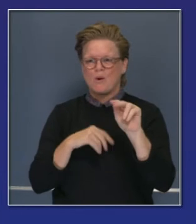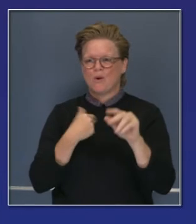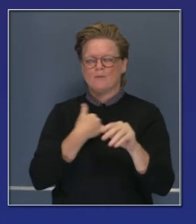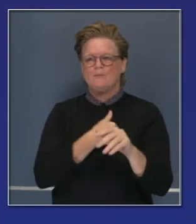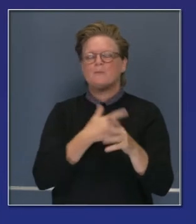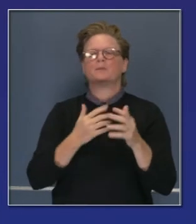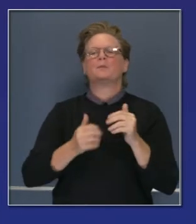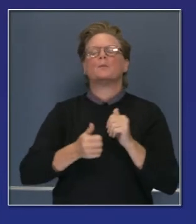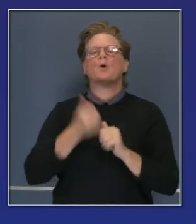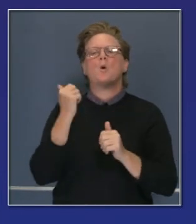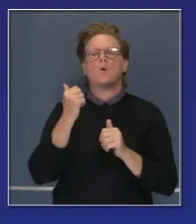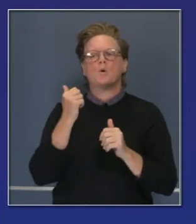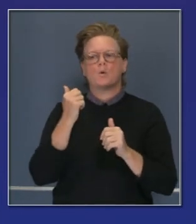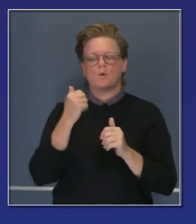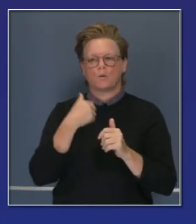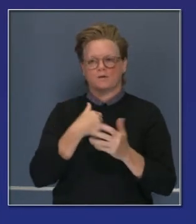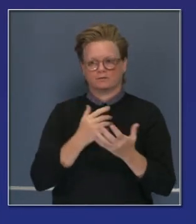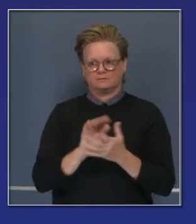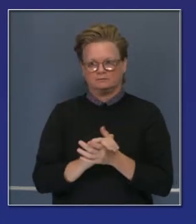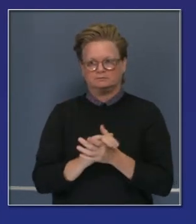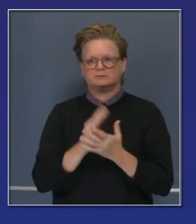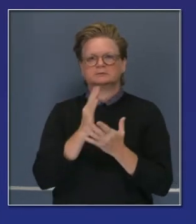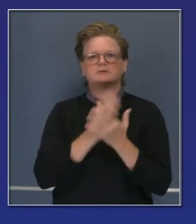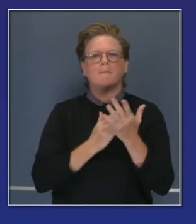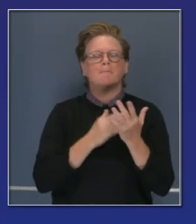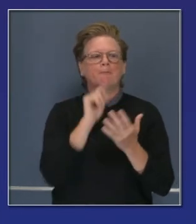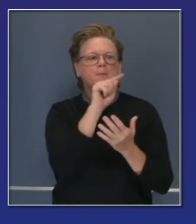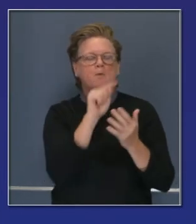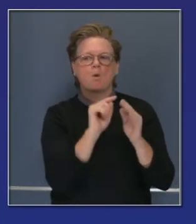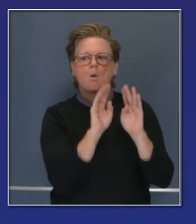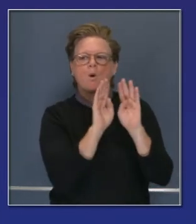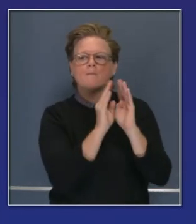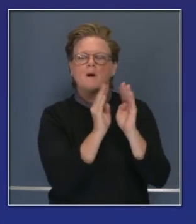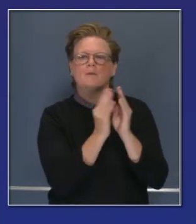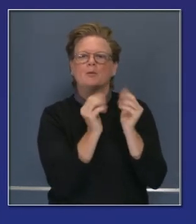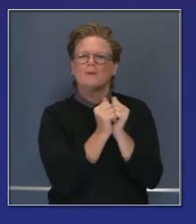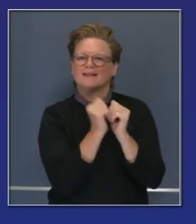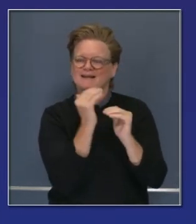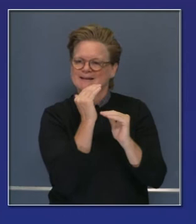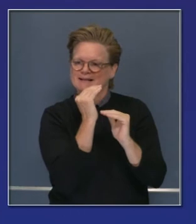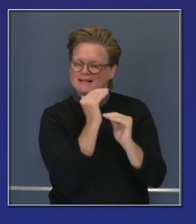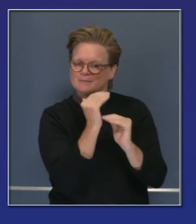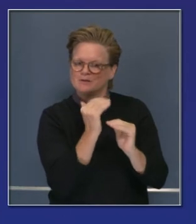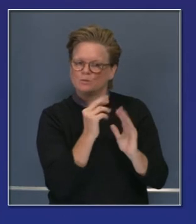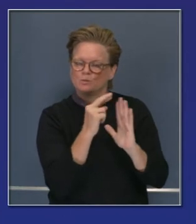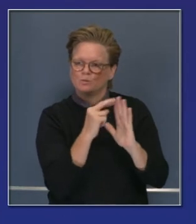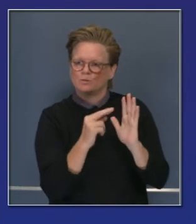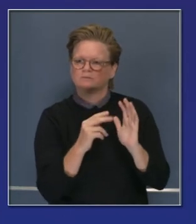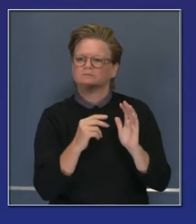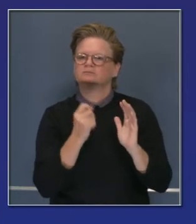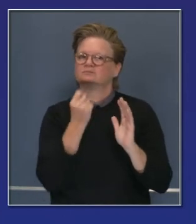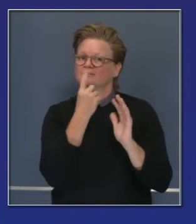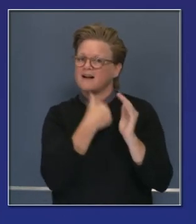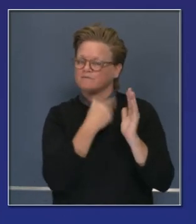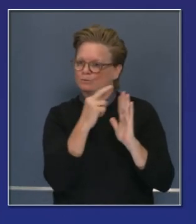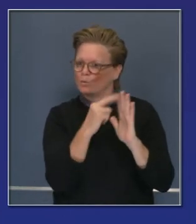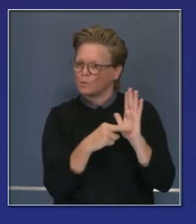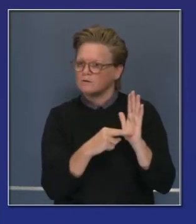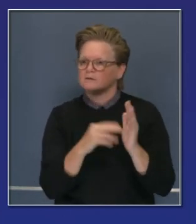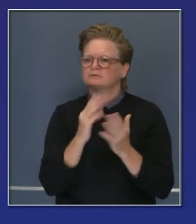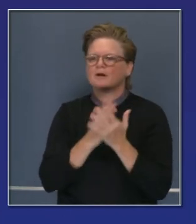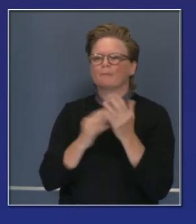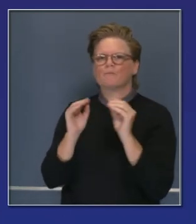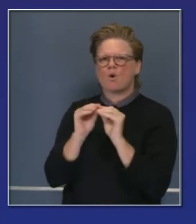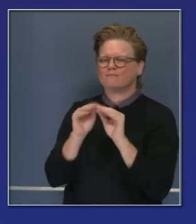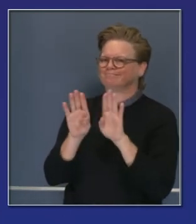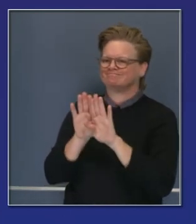Muchos sectores se están abriendo con modificaciones, trabajadores esenciales, etcétera. Estamos hablando de que al progresar, ¿cómo